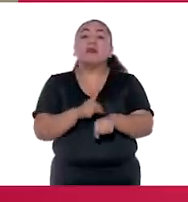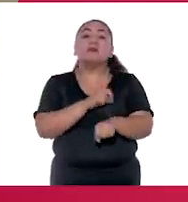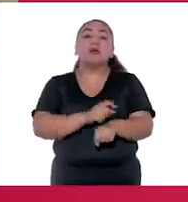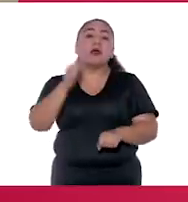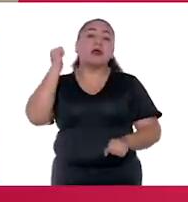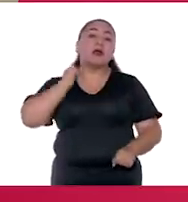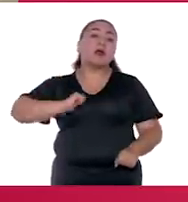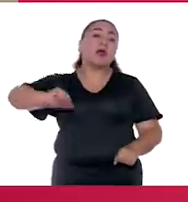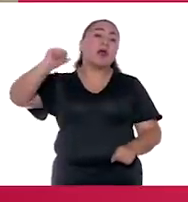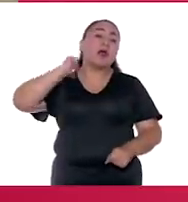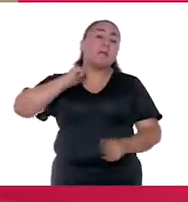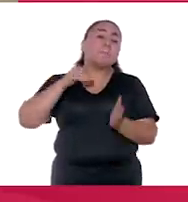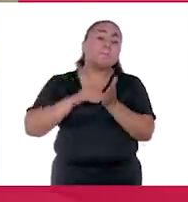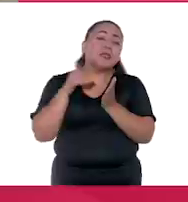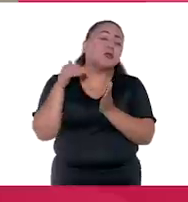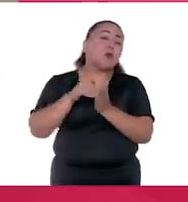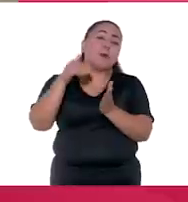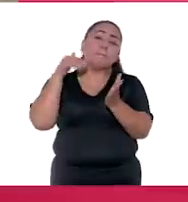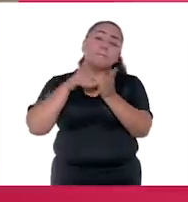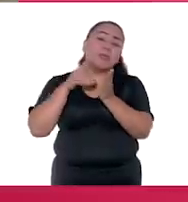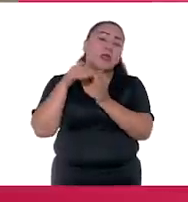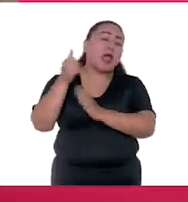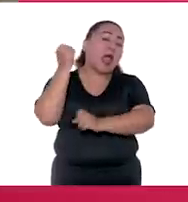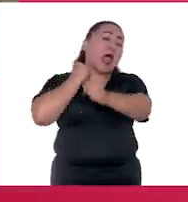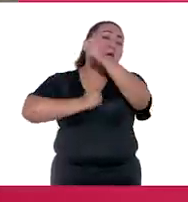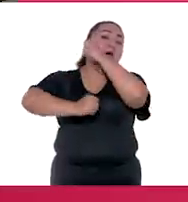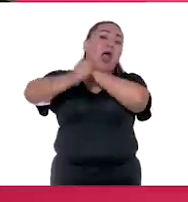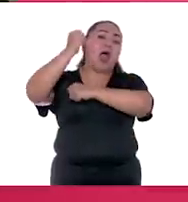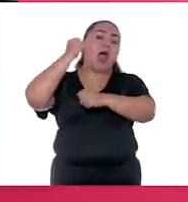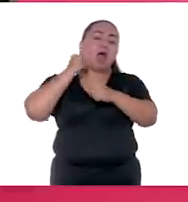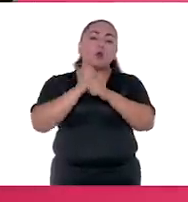tierra hace millones y millones de años.